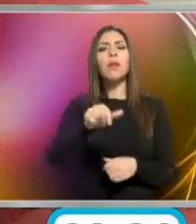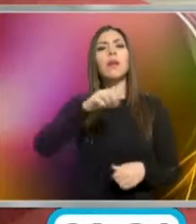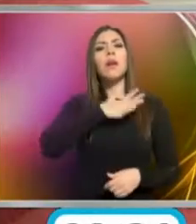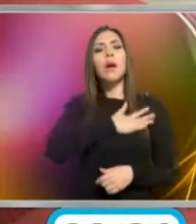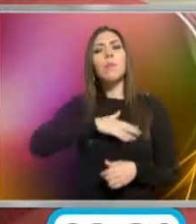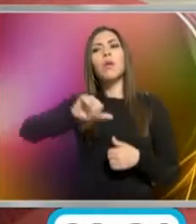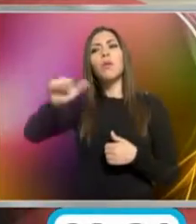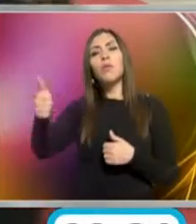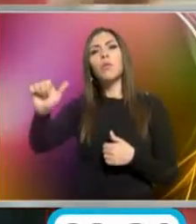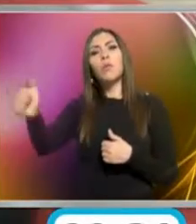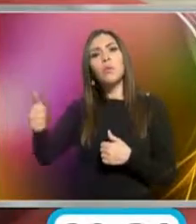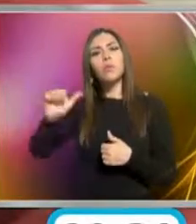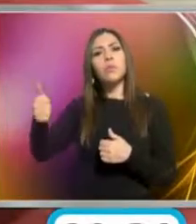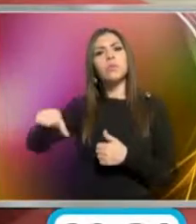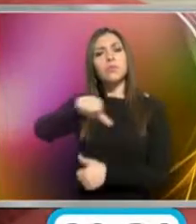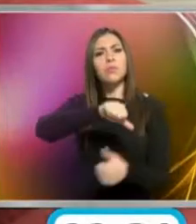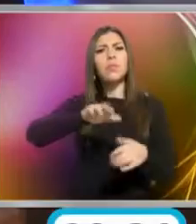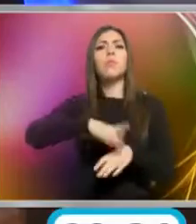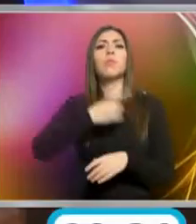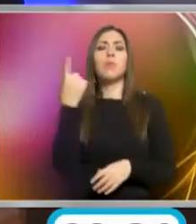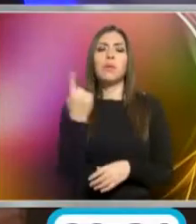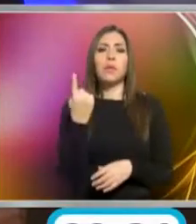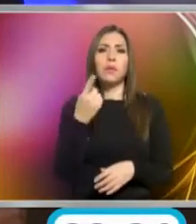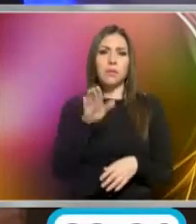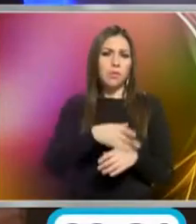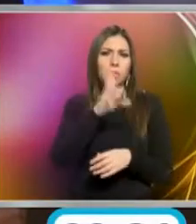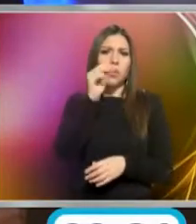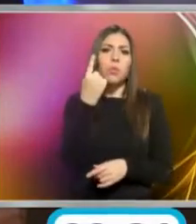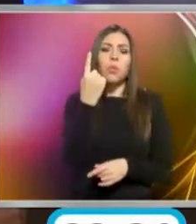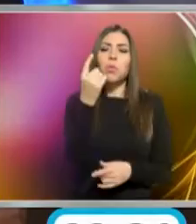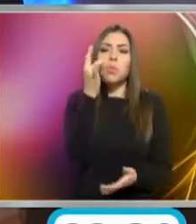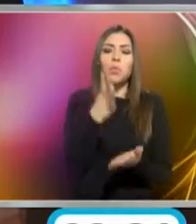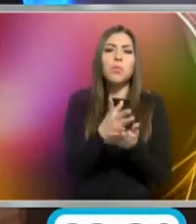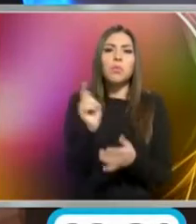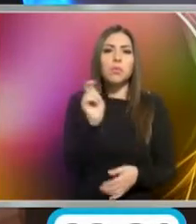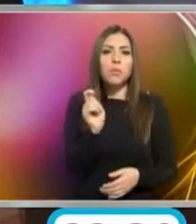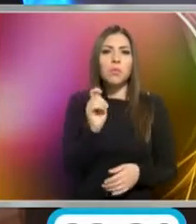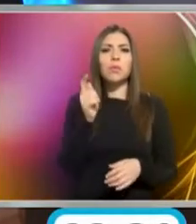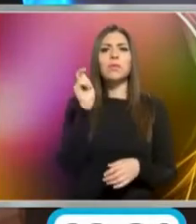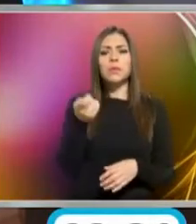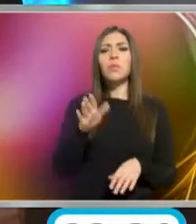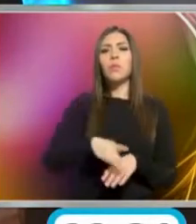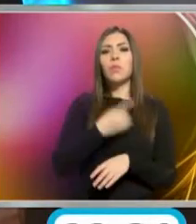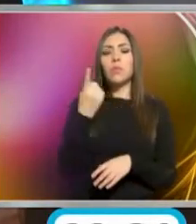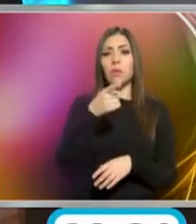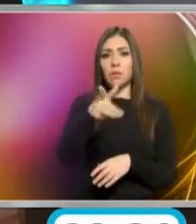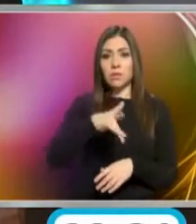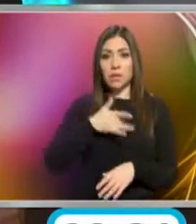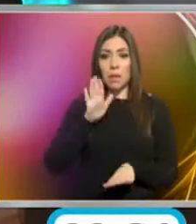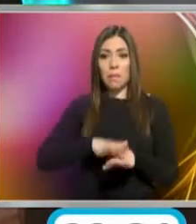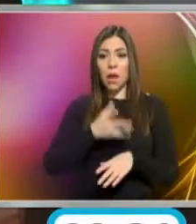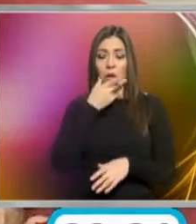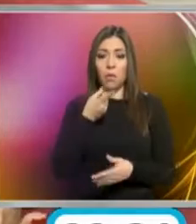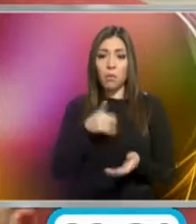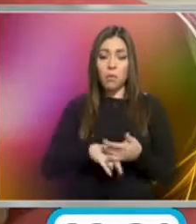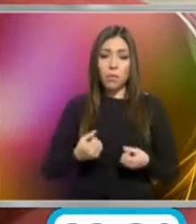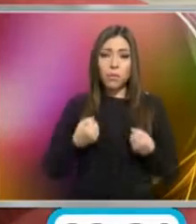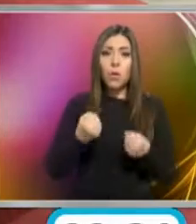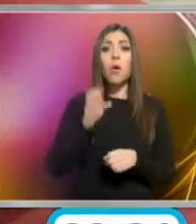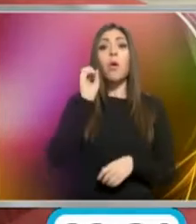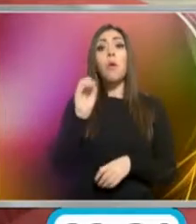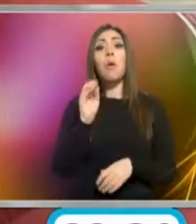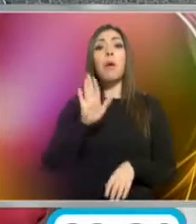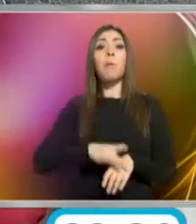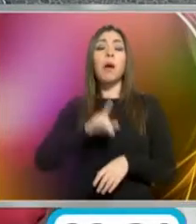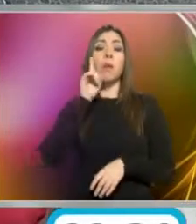necesidad de no comprometerte en una sola relación. Decíamos nuevamente, esto te refuerza tu masculinidad o tu feminidad. Es